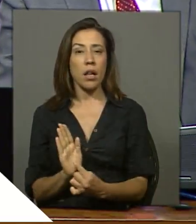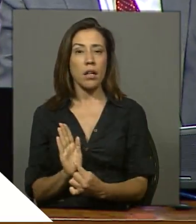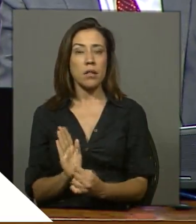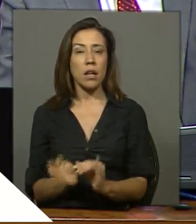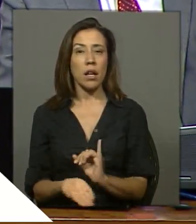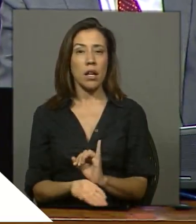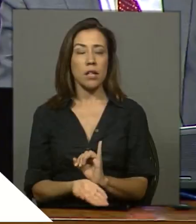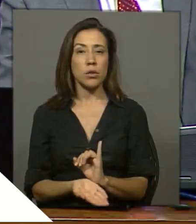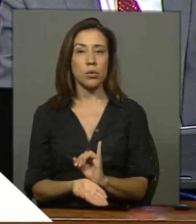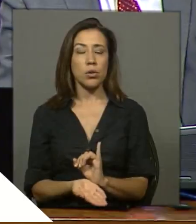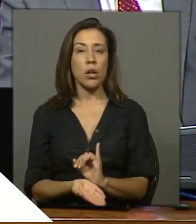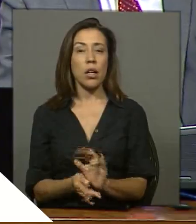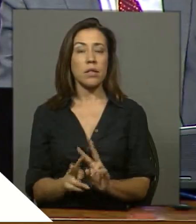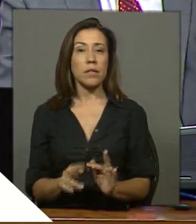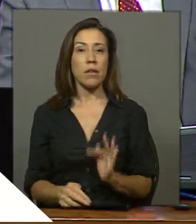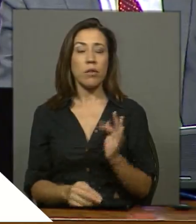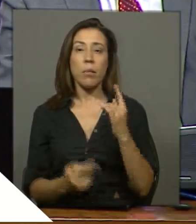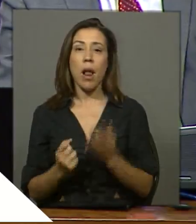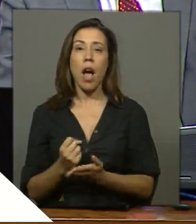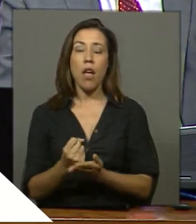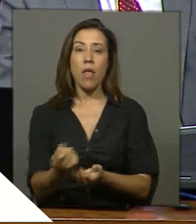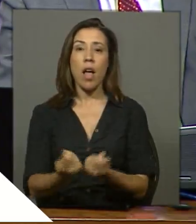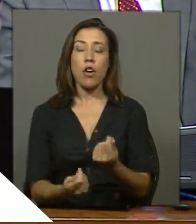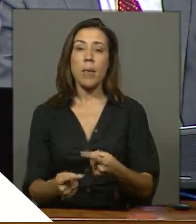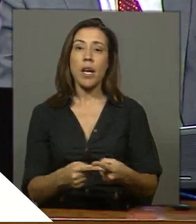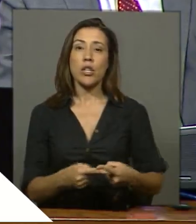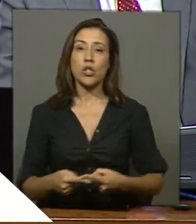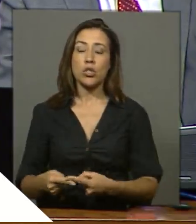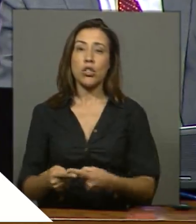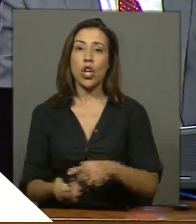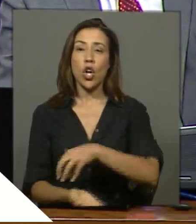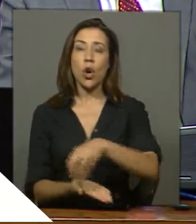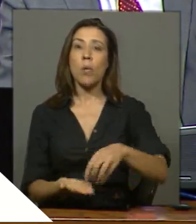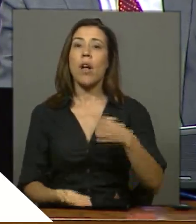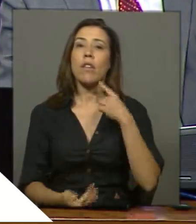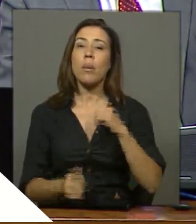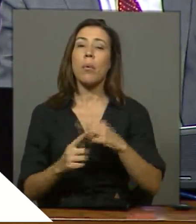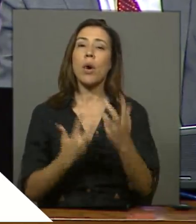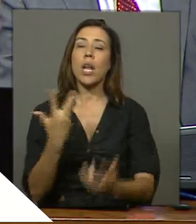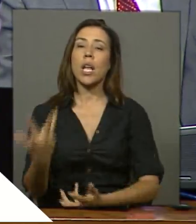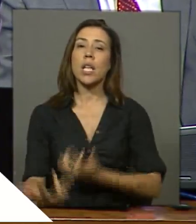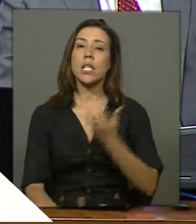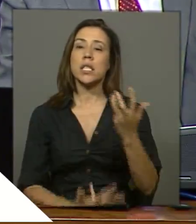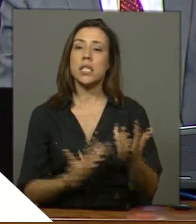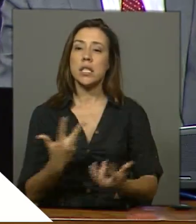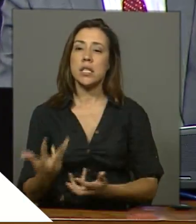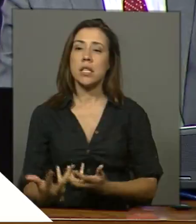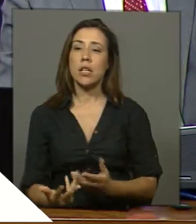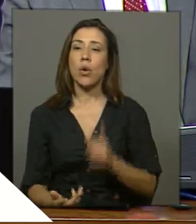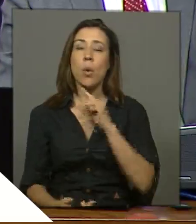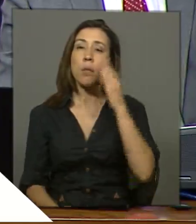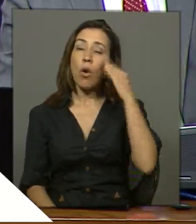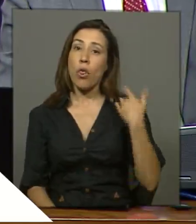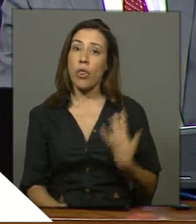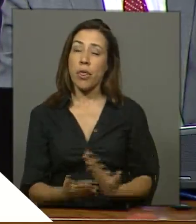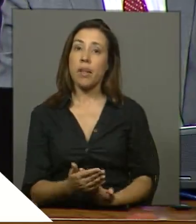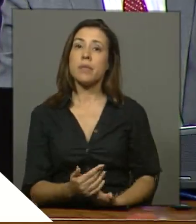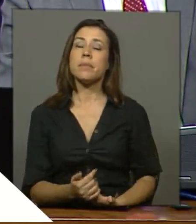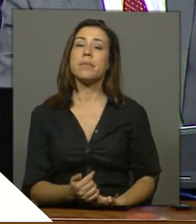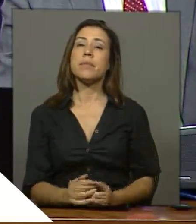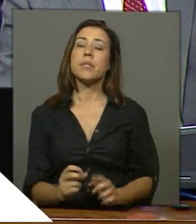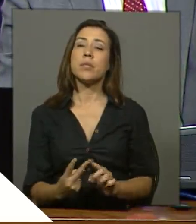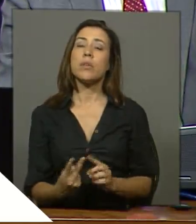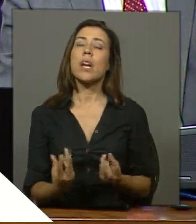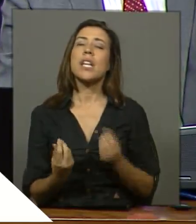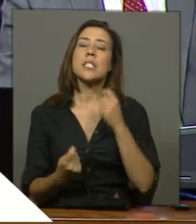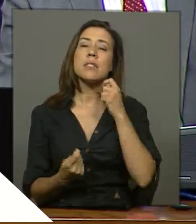institucionales que se tomarán para ir en ayuda económica y social en las comunas afectadas por los incendios de los últimos días dos En